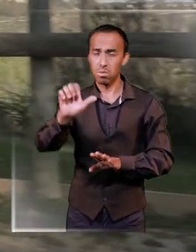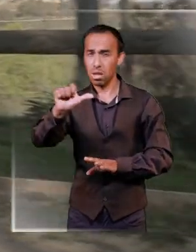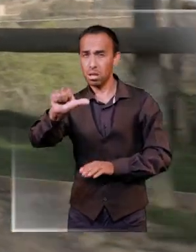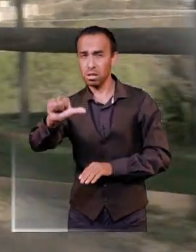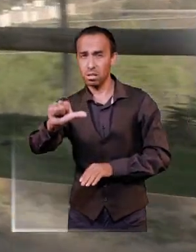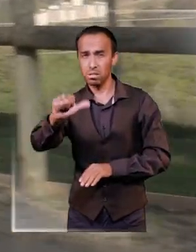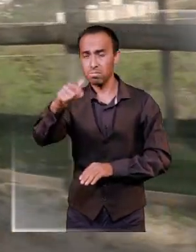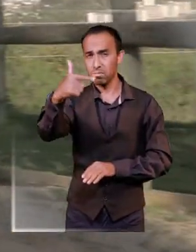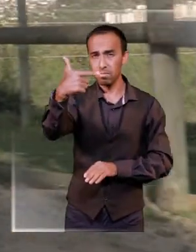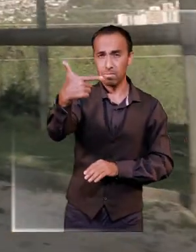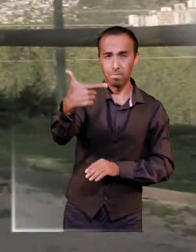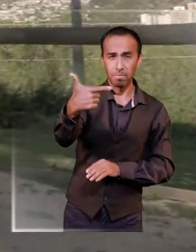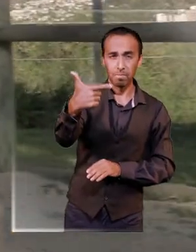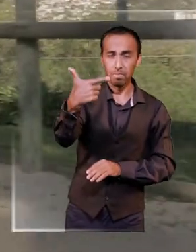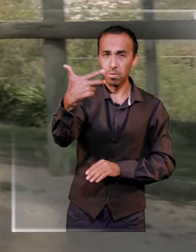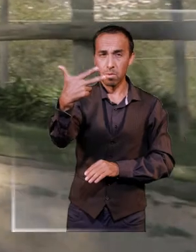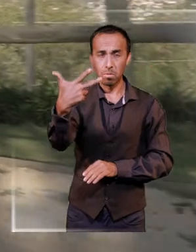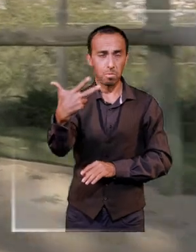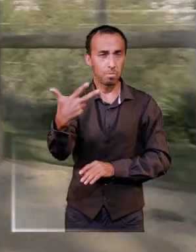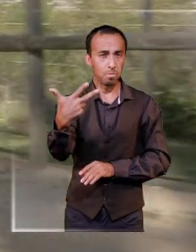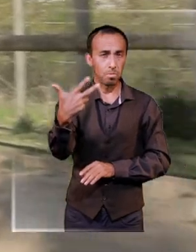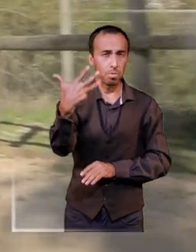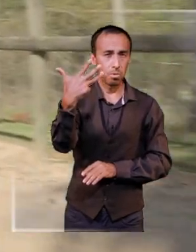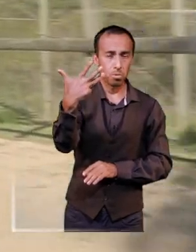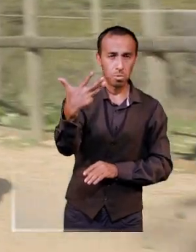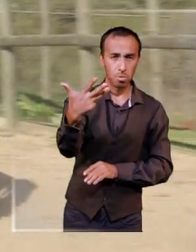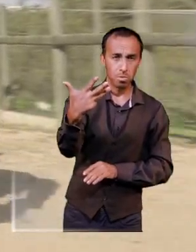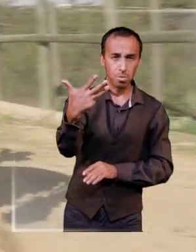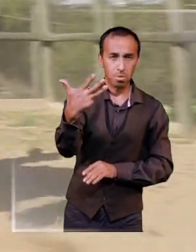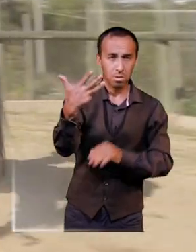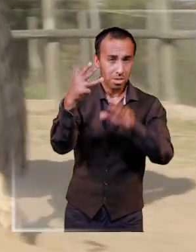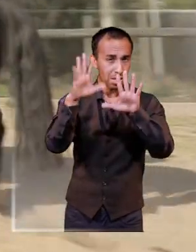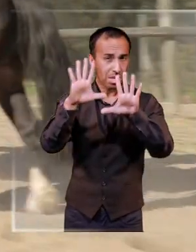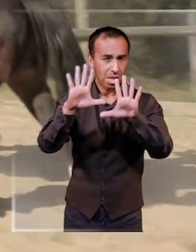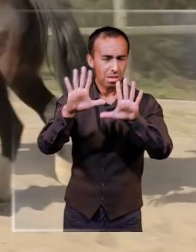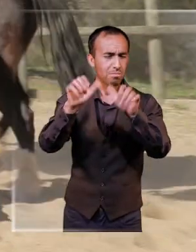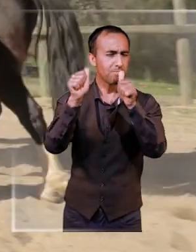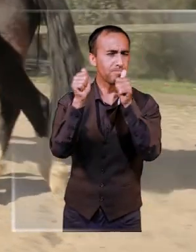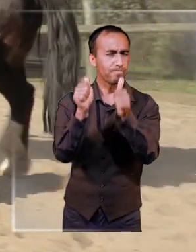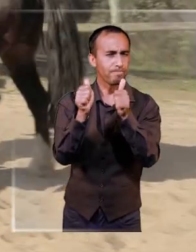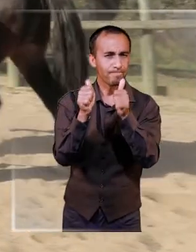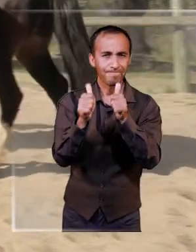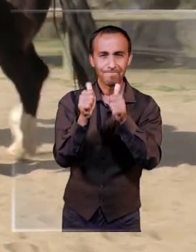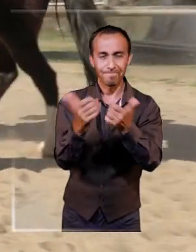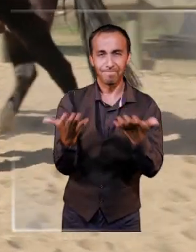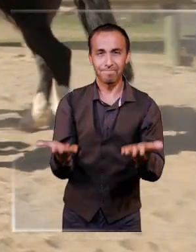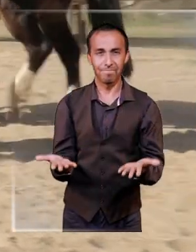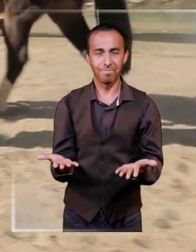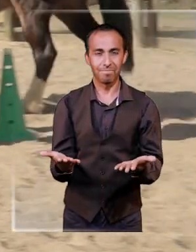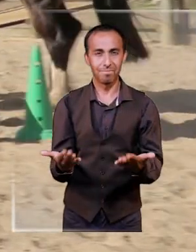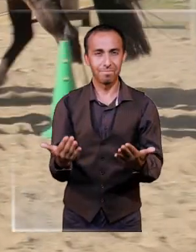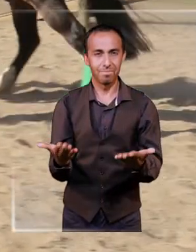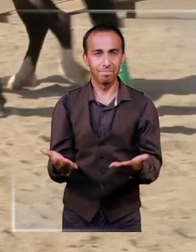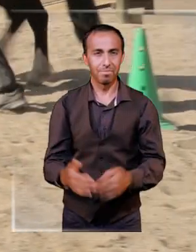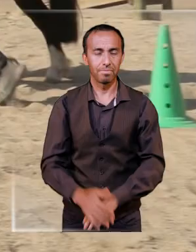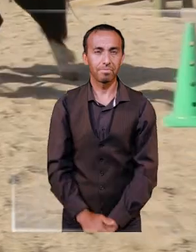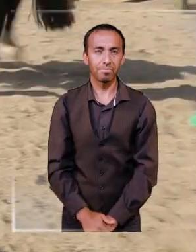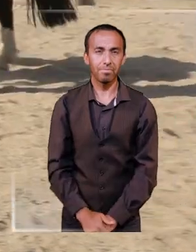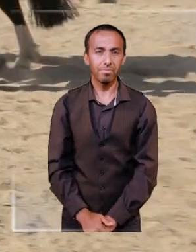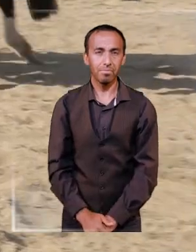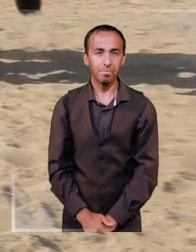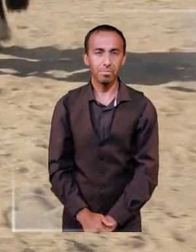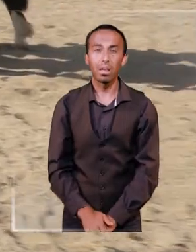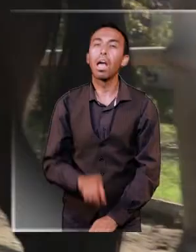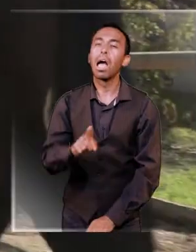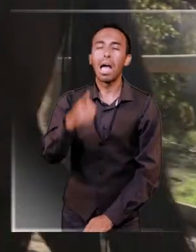nivel monta a caballo. Dos adultos lo acompañan, cuidan y guían sus ejercicios. Es parte de las terapias que reciben